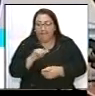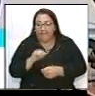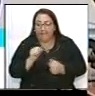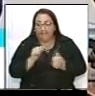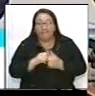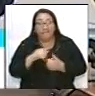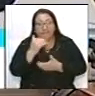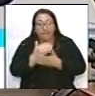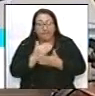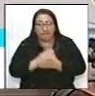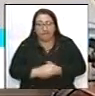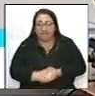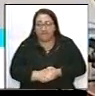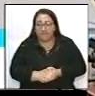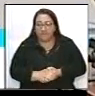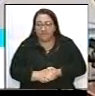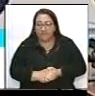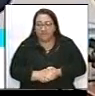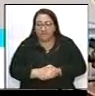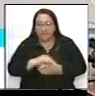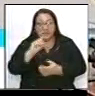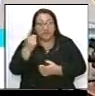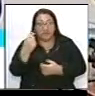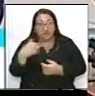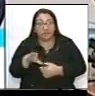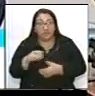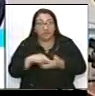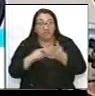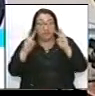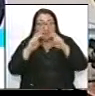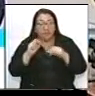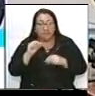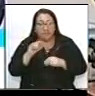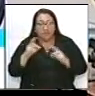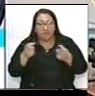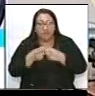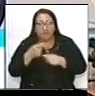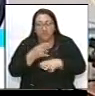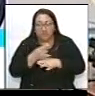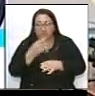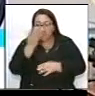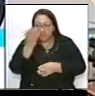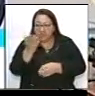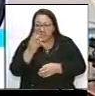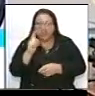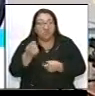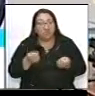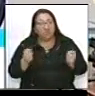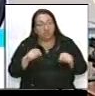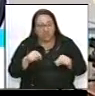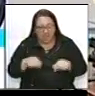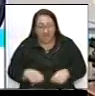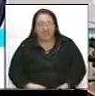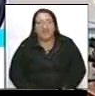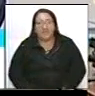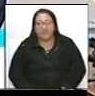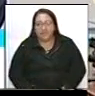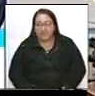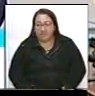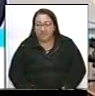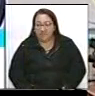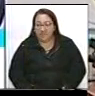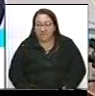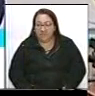el argumento de que primero, de que ya se estaba investigando en la Subcomisión de Acusaciones Constitucionales, se suspendió la investigación